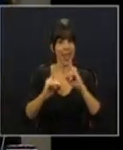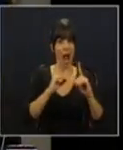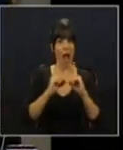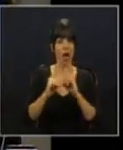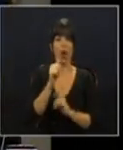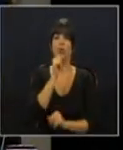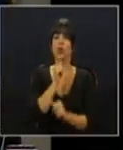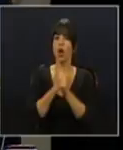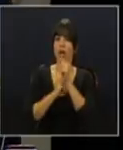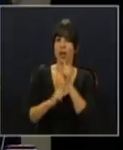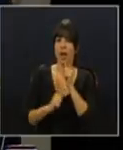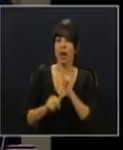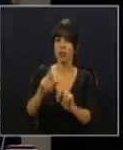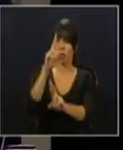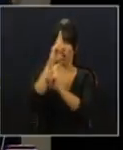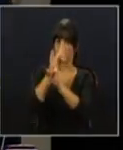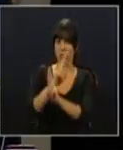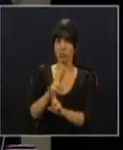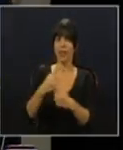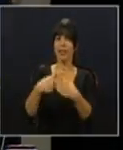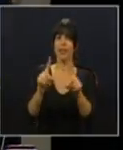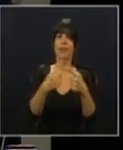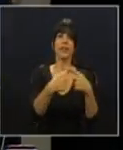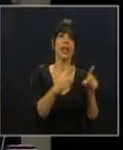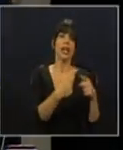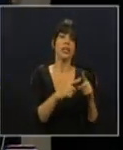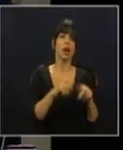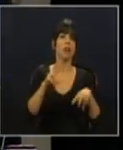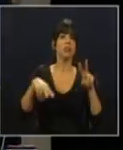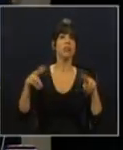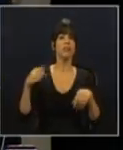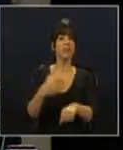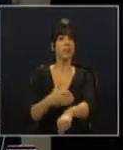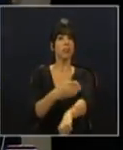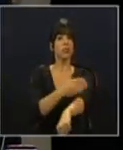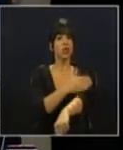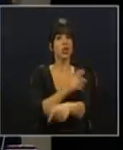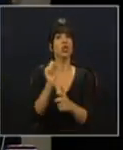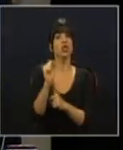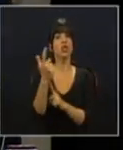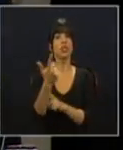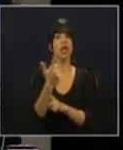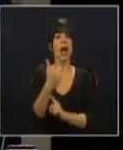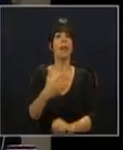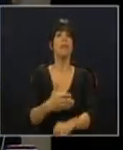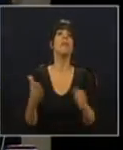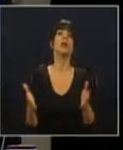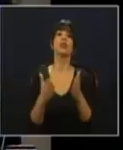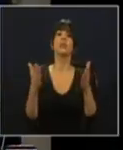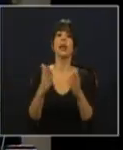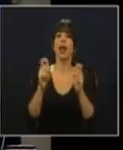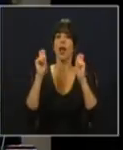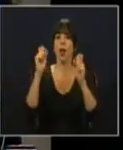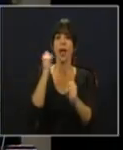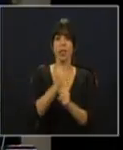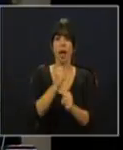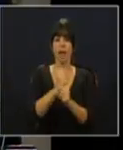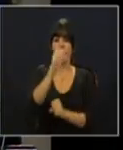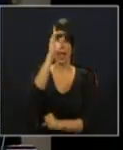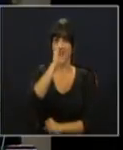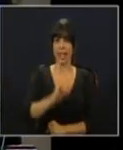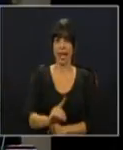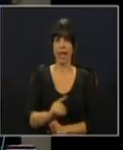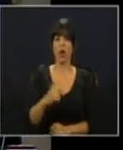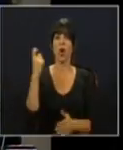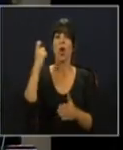la tolerancia, el respeto a la diferencia, el progreso social, la prosperidad, la educación, el trabajo digno y